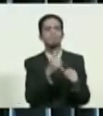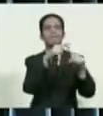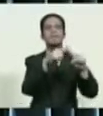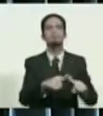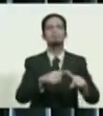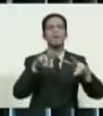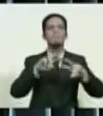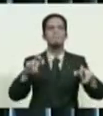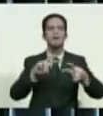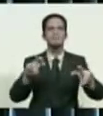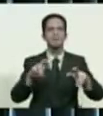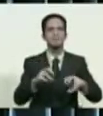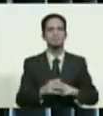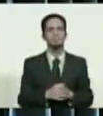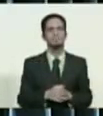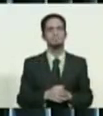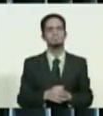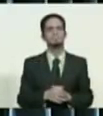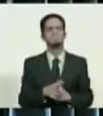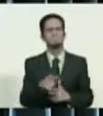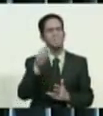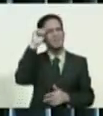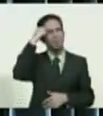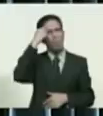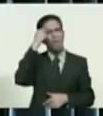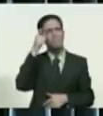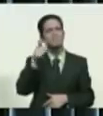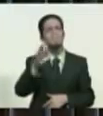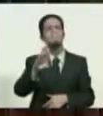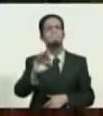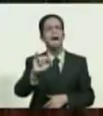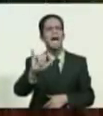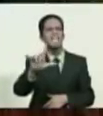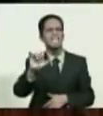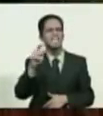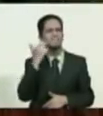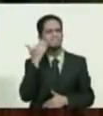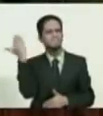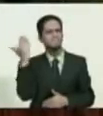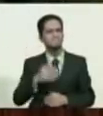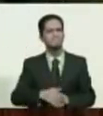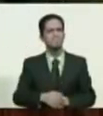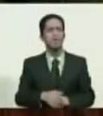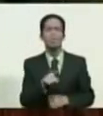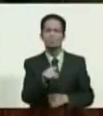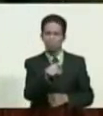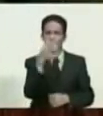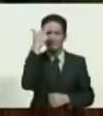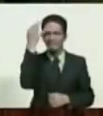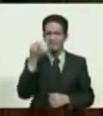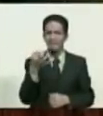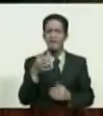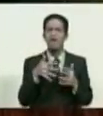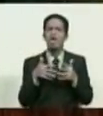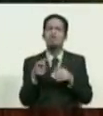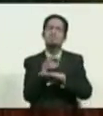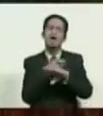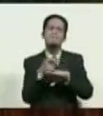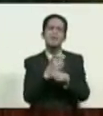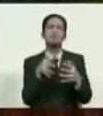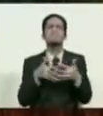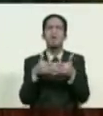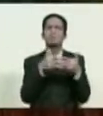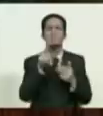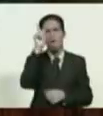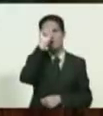dice el señor Jaime Bailey. Adelante, video. ¿Usted cree que el gobierno de Estados Unidos no sabía lo que iba a ocurrir el sábado